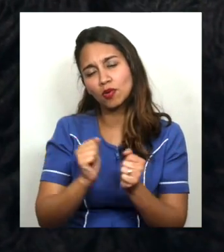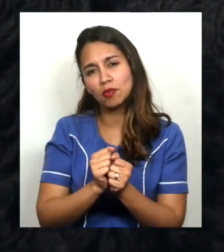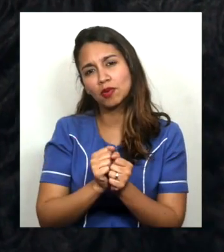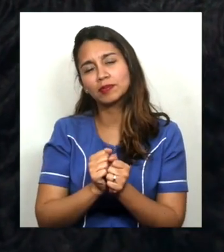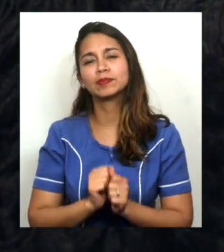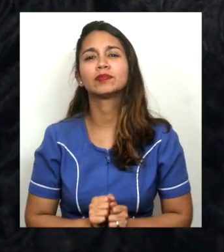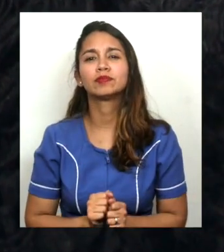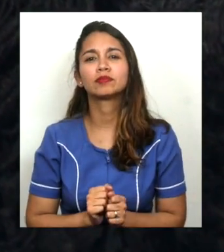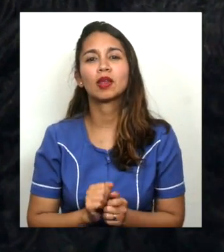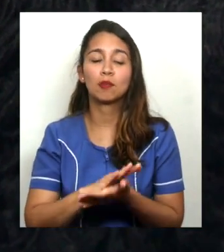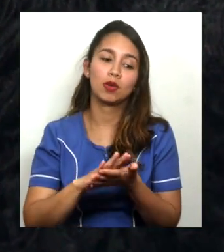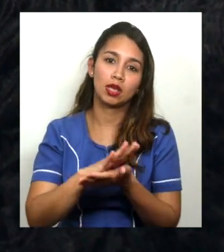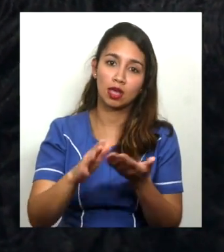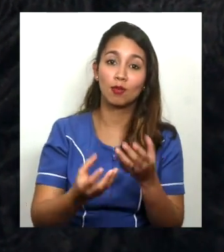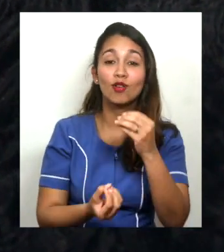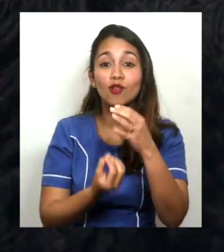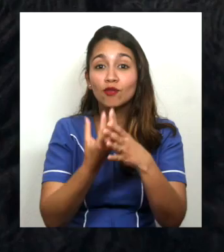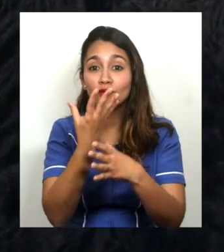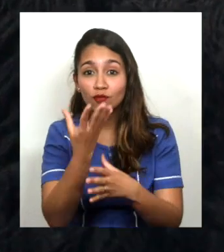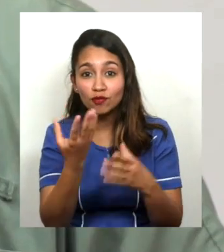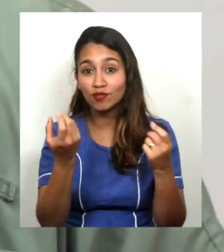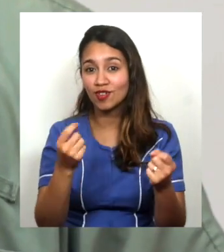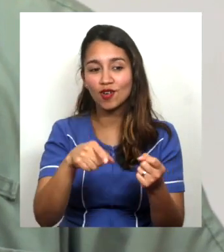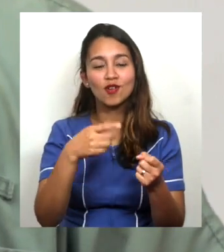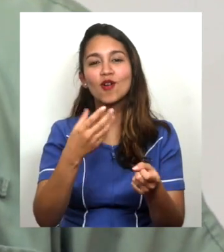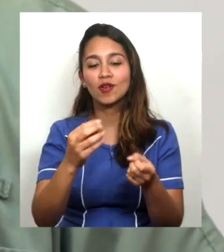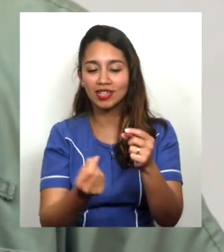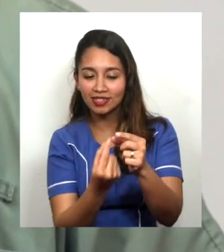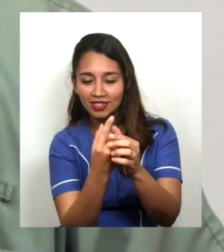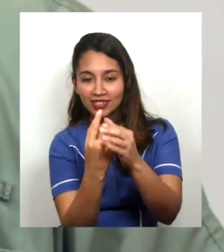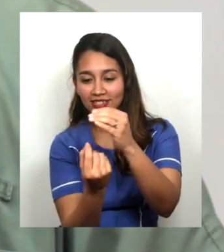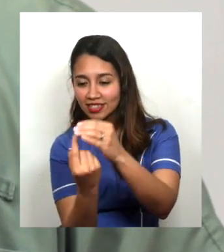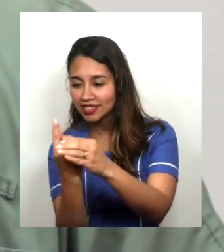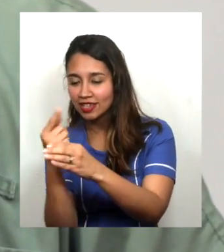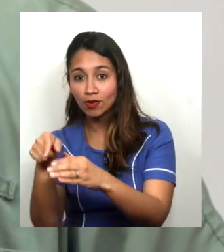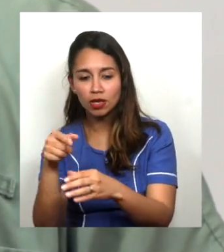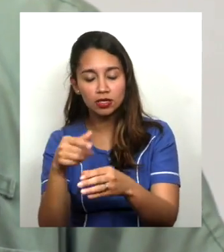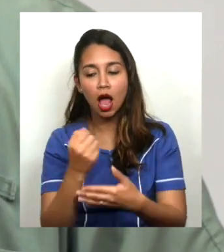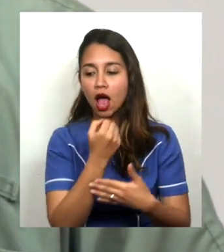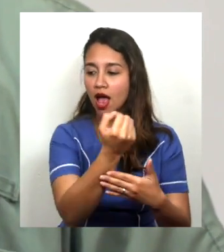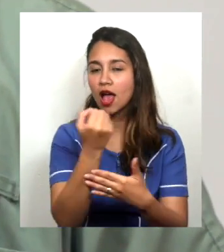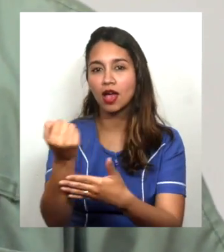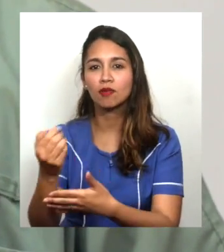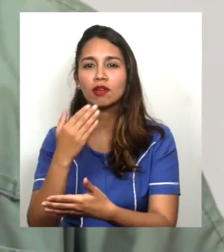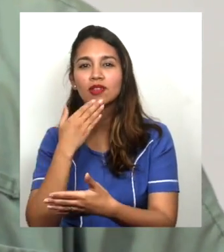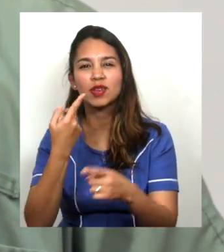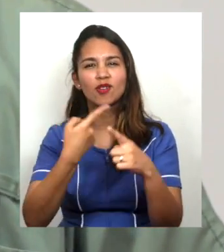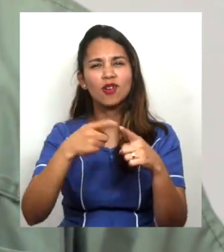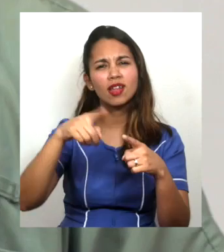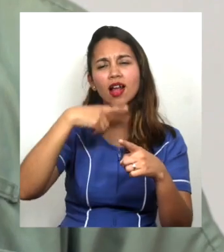este modelo, cierto, de la terapia floral, la fitoterapia, que es las hierbas medicinales como orientación. Tenemos también las